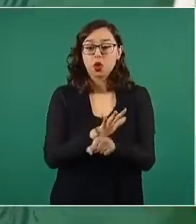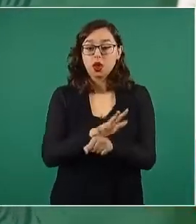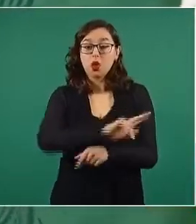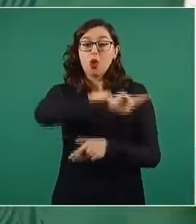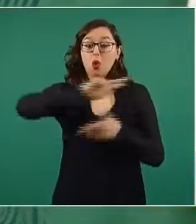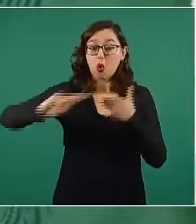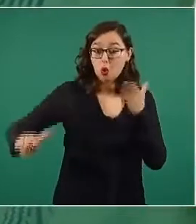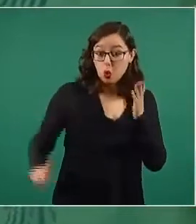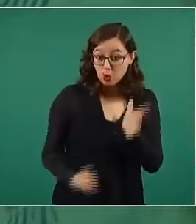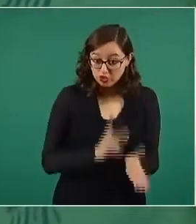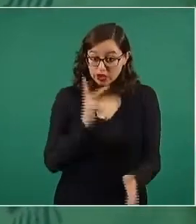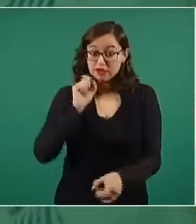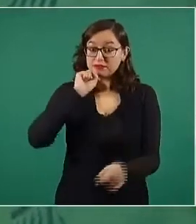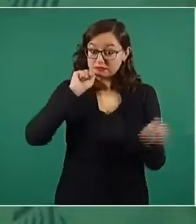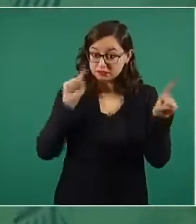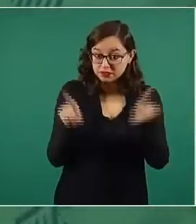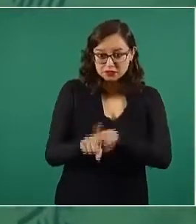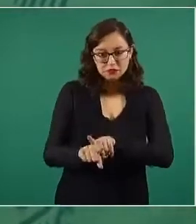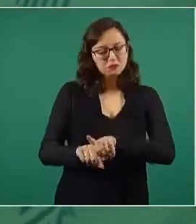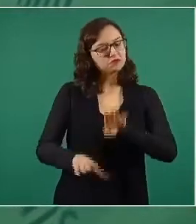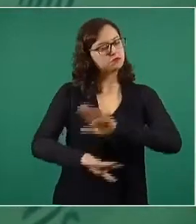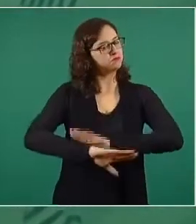mismo.